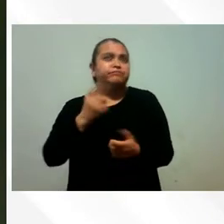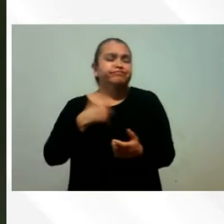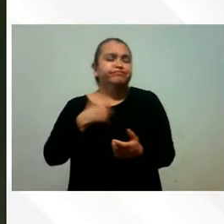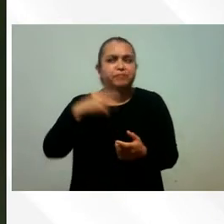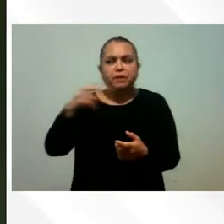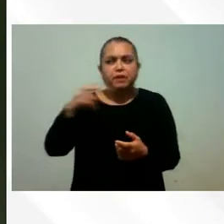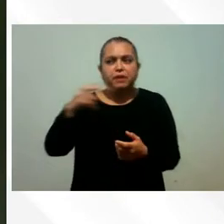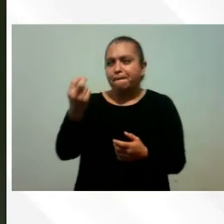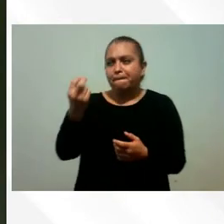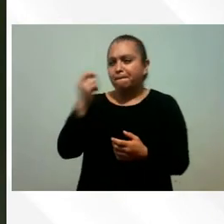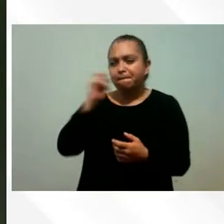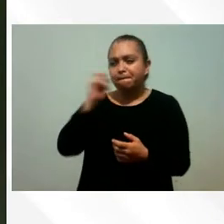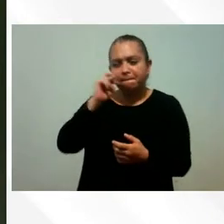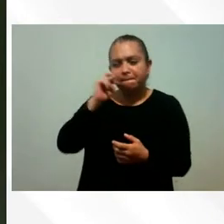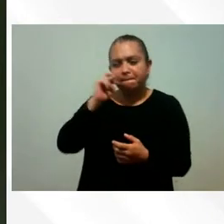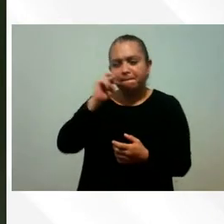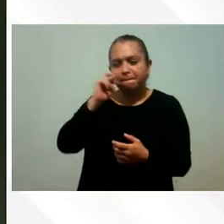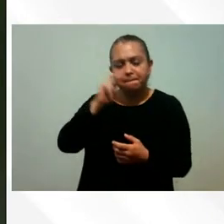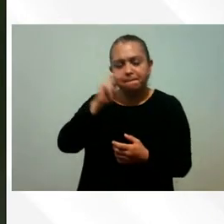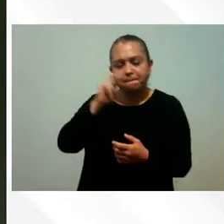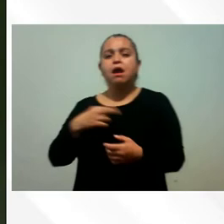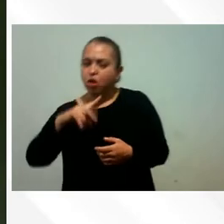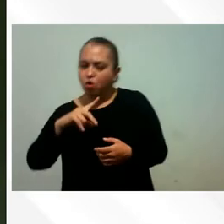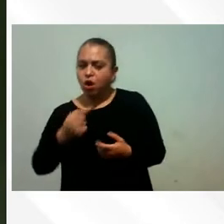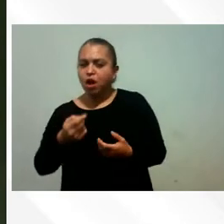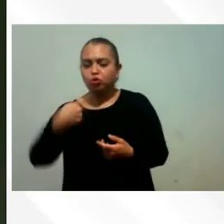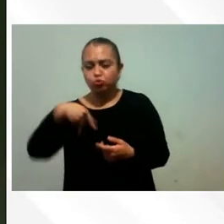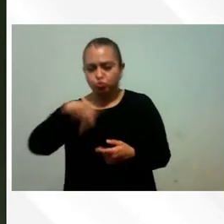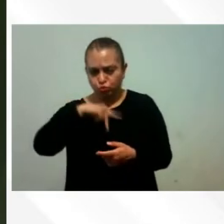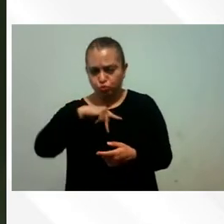encuentros formativos.